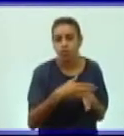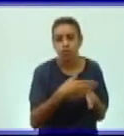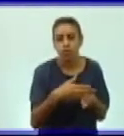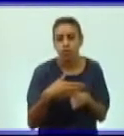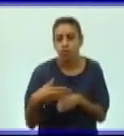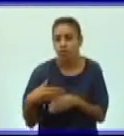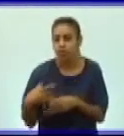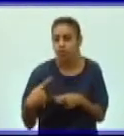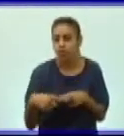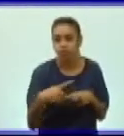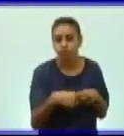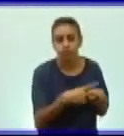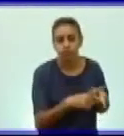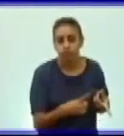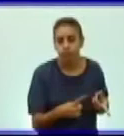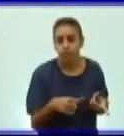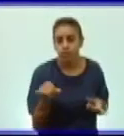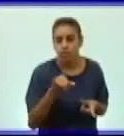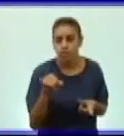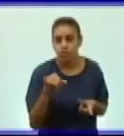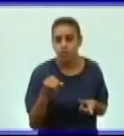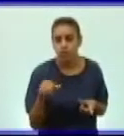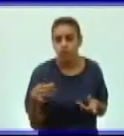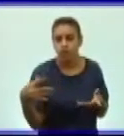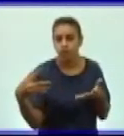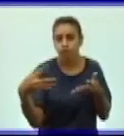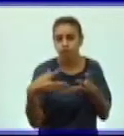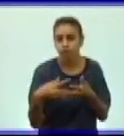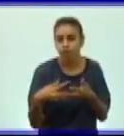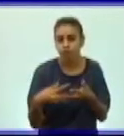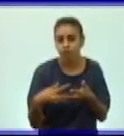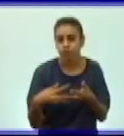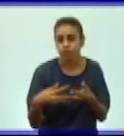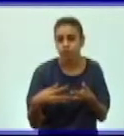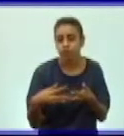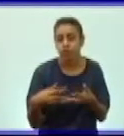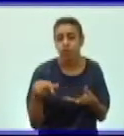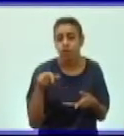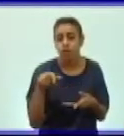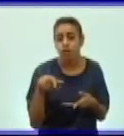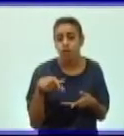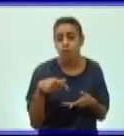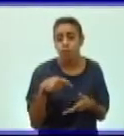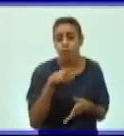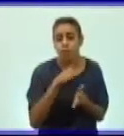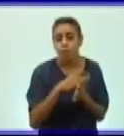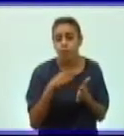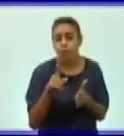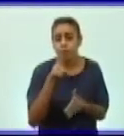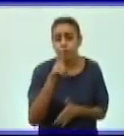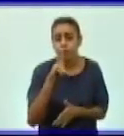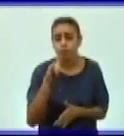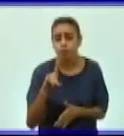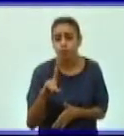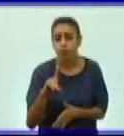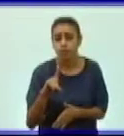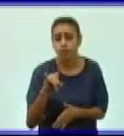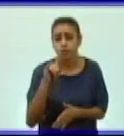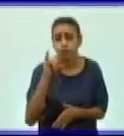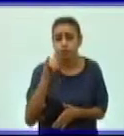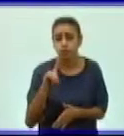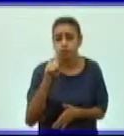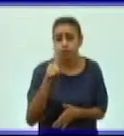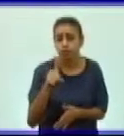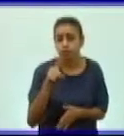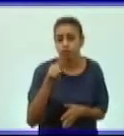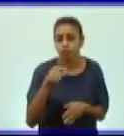como nacionalistas, son las que también van a contribuir considerablemente, queridos estudiantes, que para 1991, entonces muchos de estos